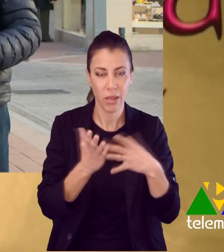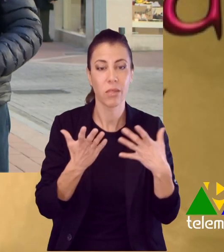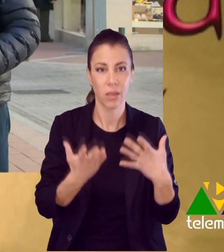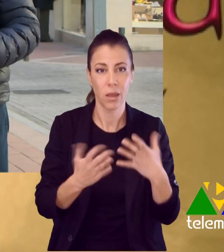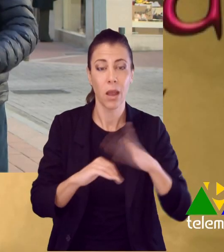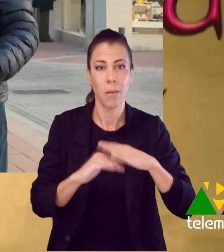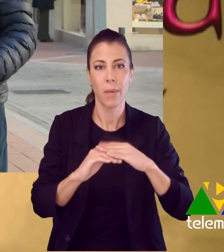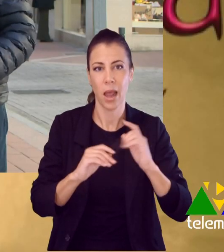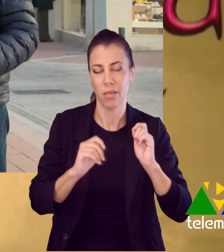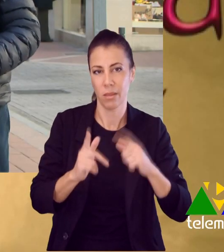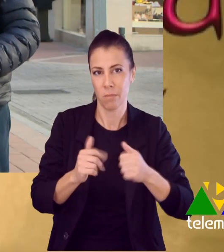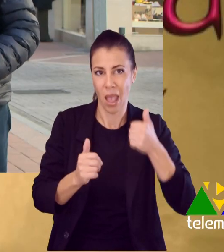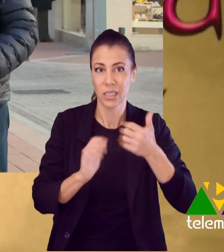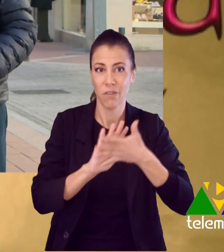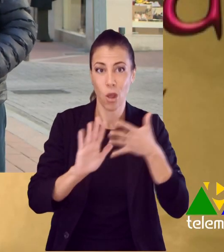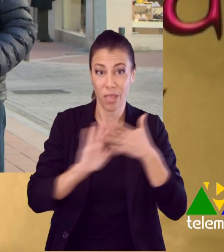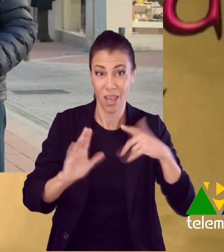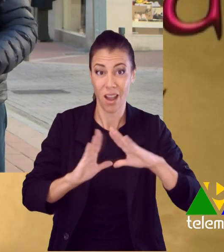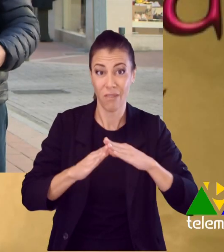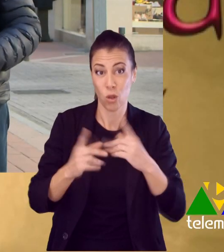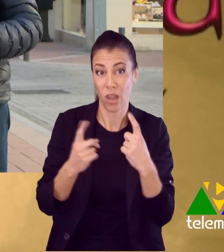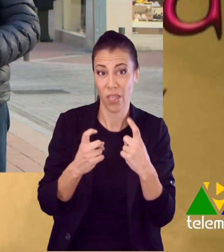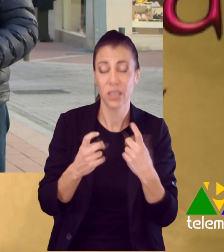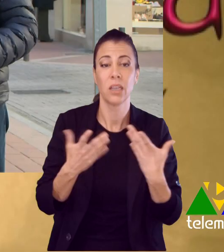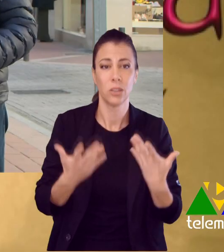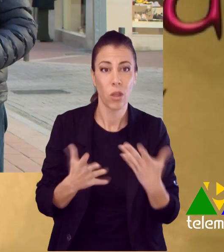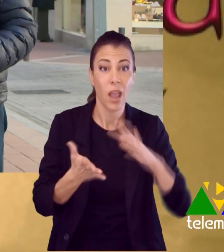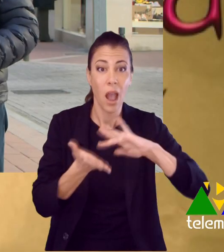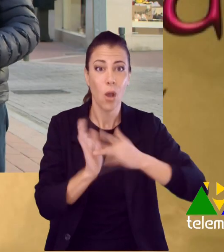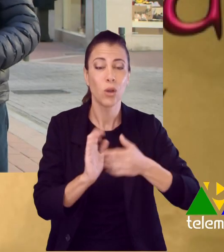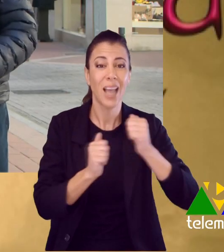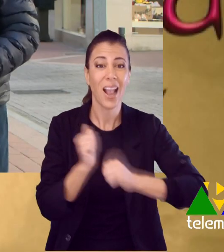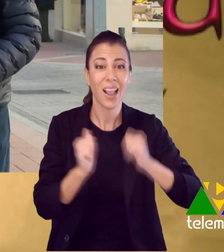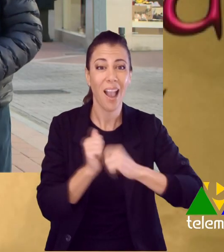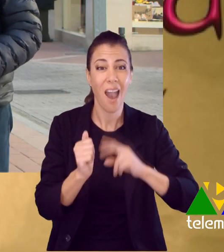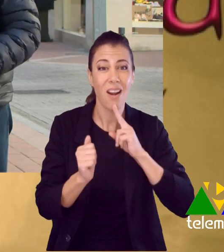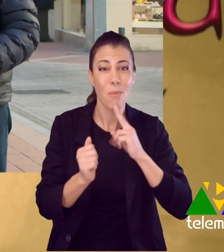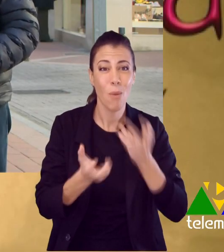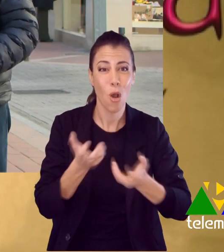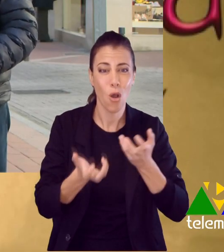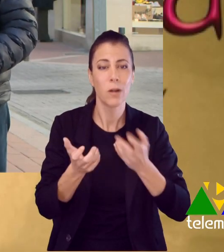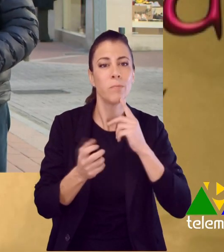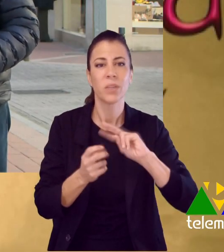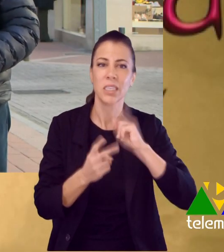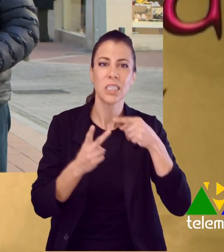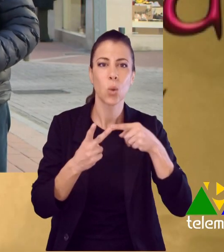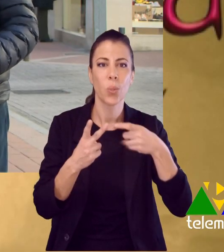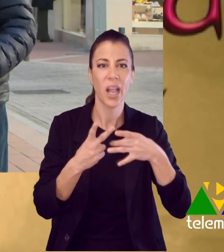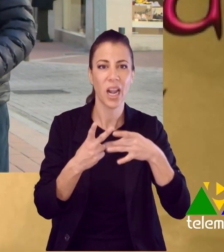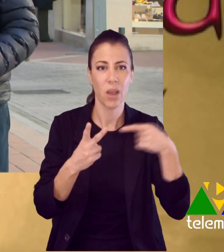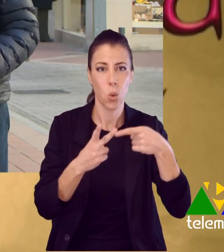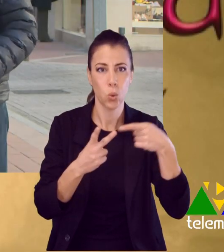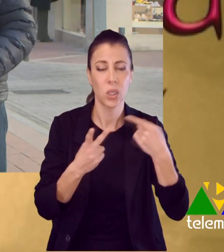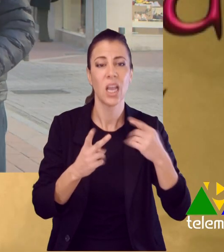calidad para darle más nudos, más velocidad al barco, y cuando agota el carbón de primera calidad empiezan a usar el de segunda calidad y ya el